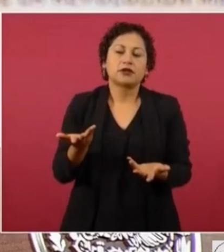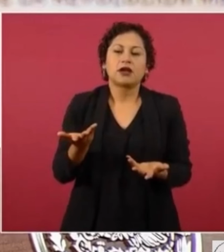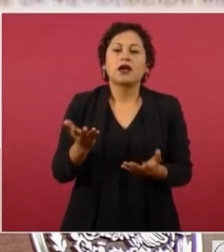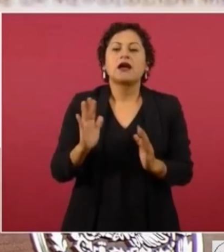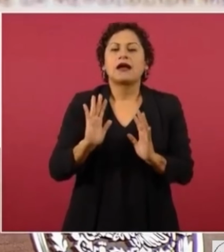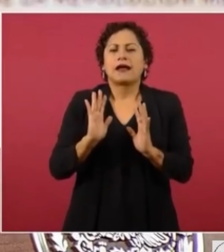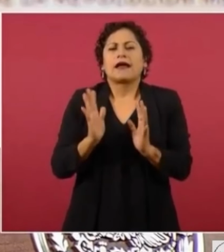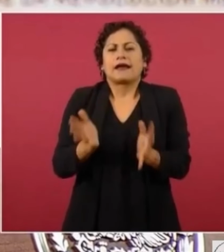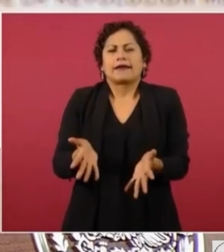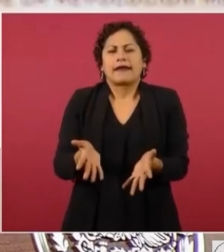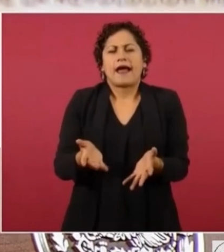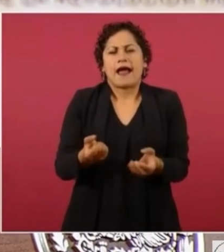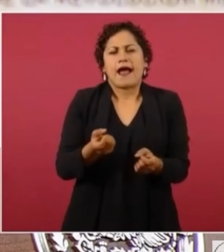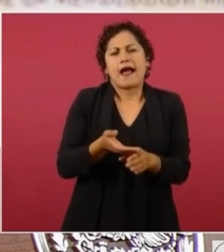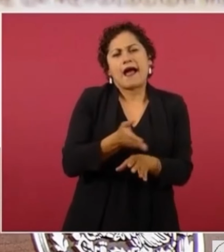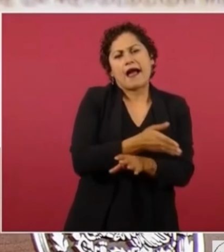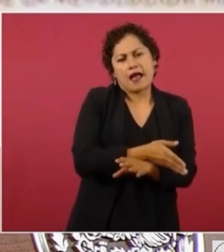signos